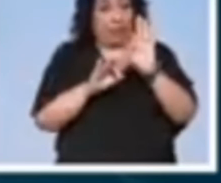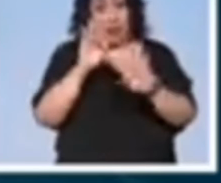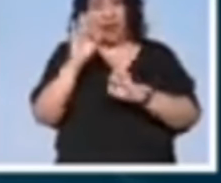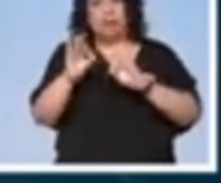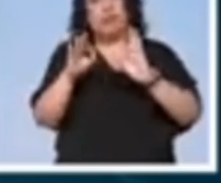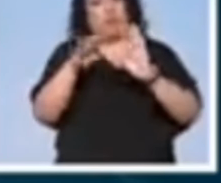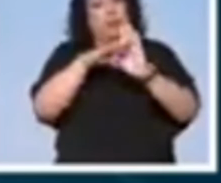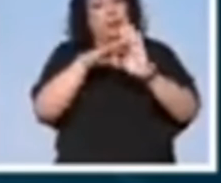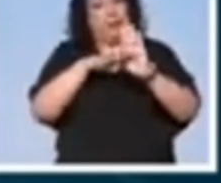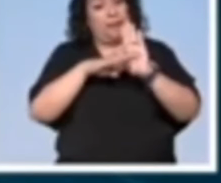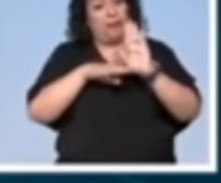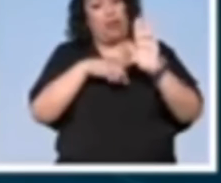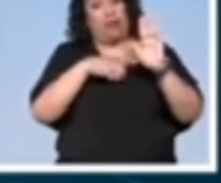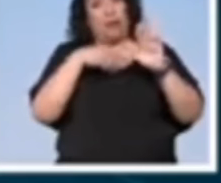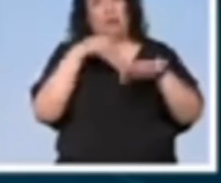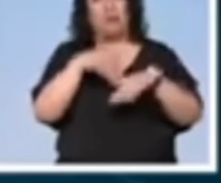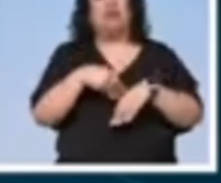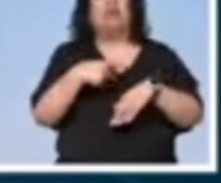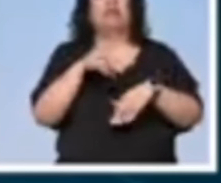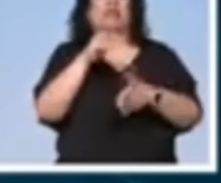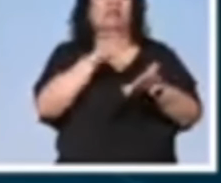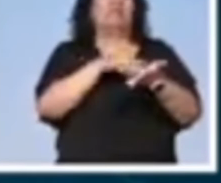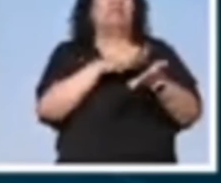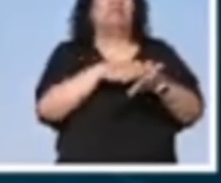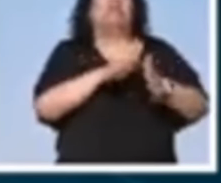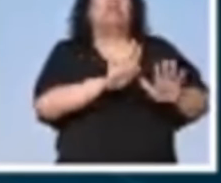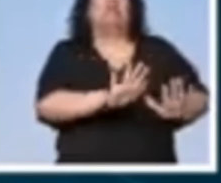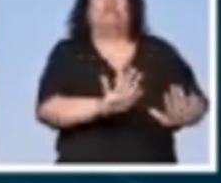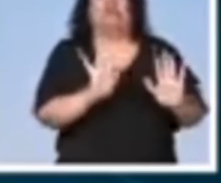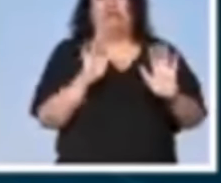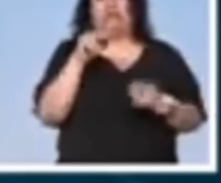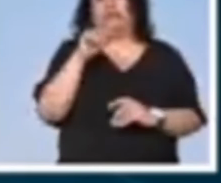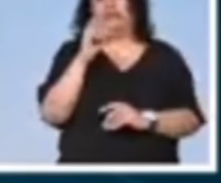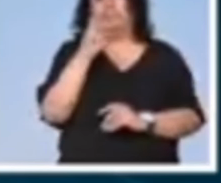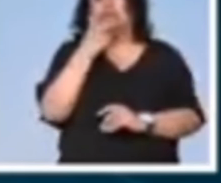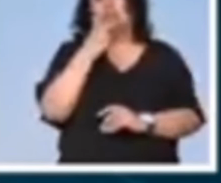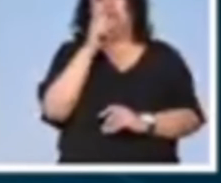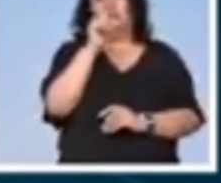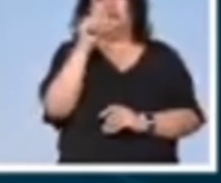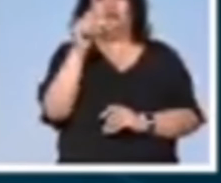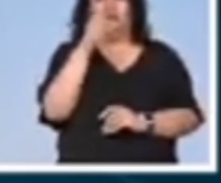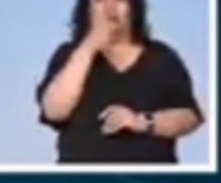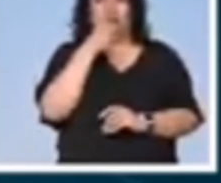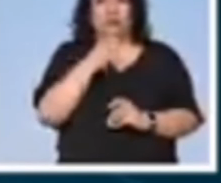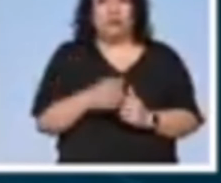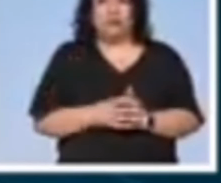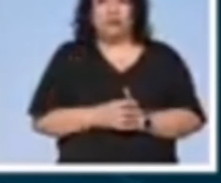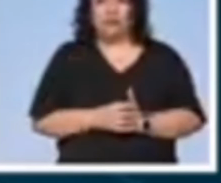lineamientos, pero pues se quedaron en el aire. Noticias 22, Alberto Aranda.